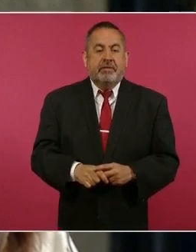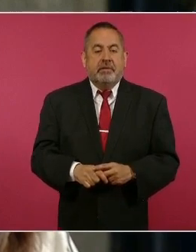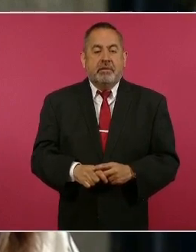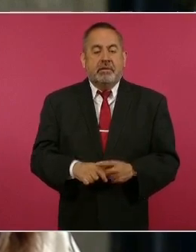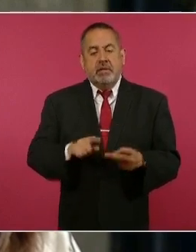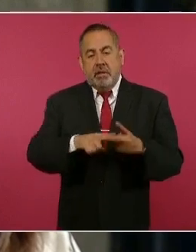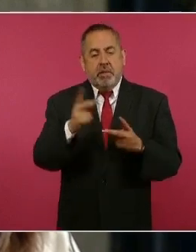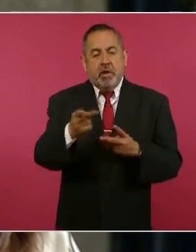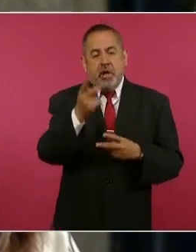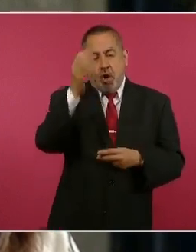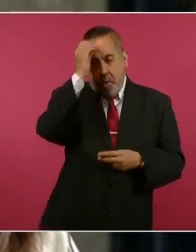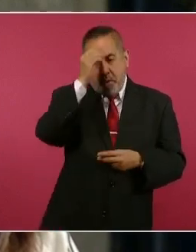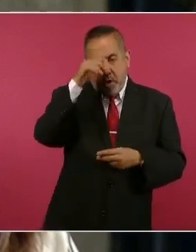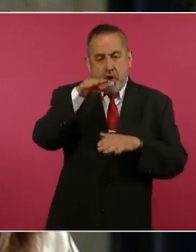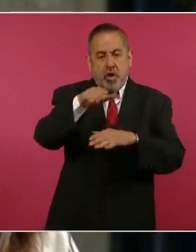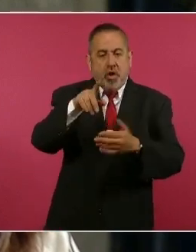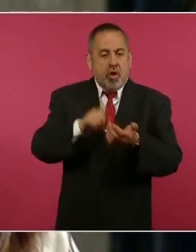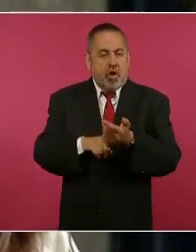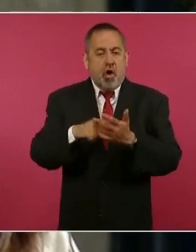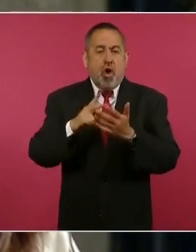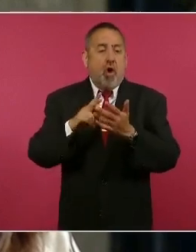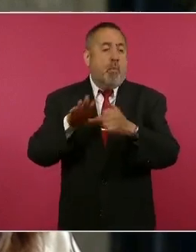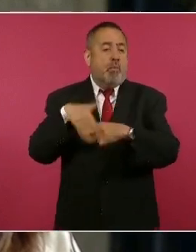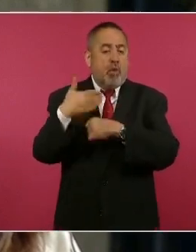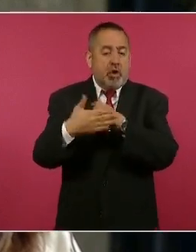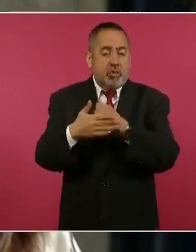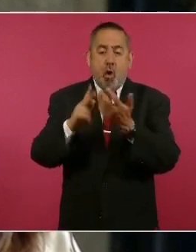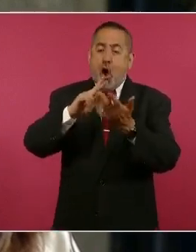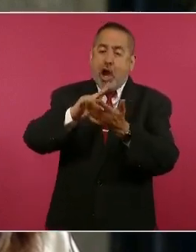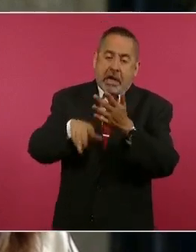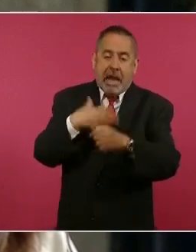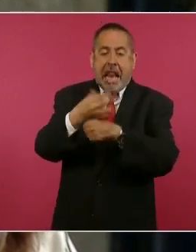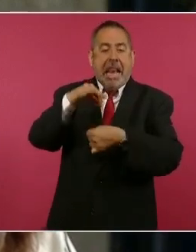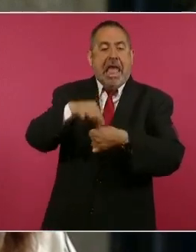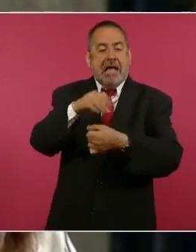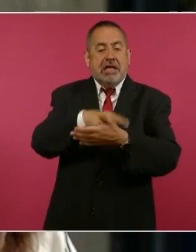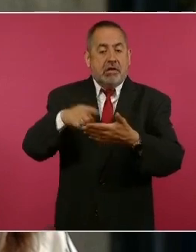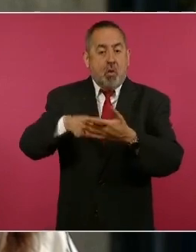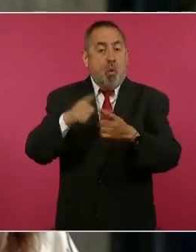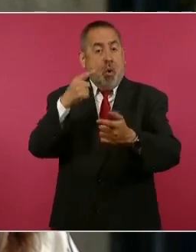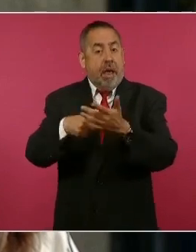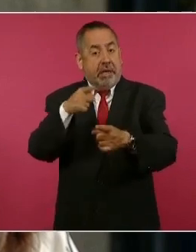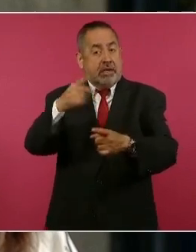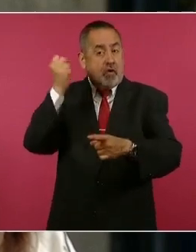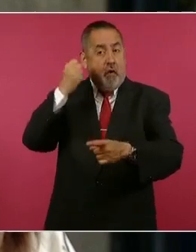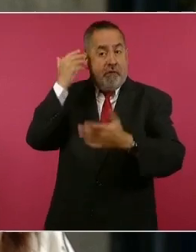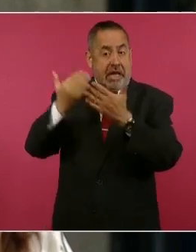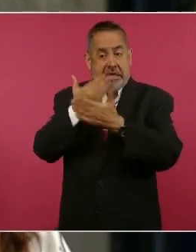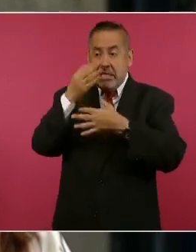pues preguntar qué opina acerca de las reelecciones, ya que pues en una mañanera usted